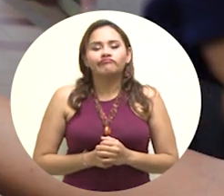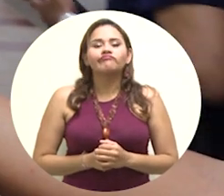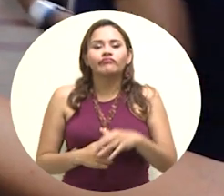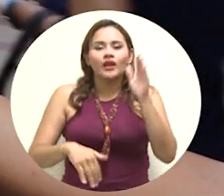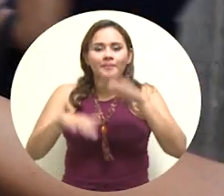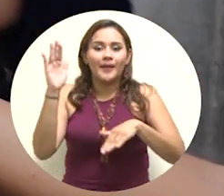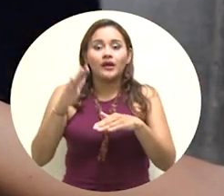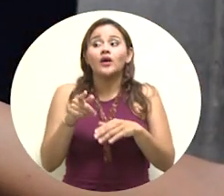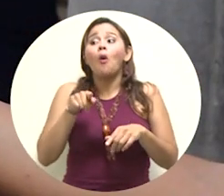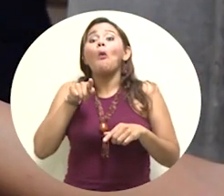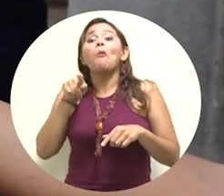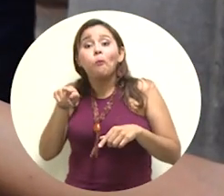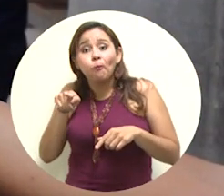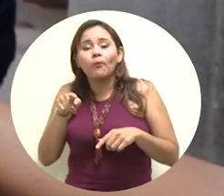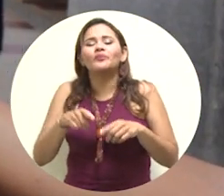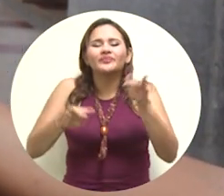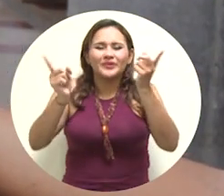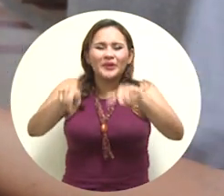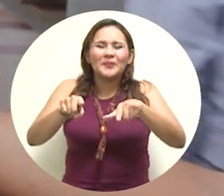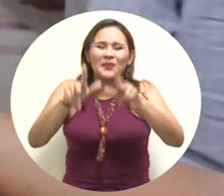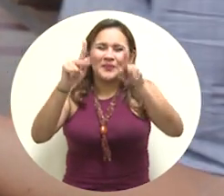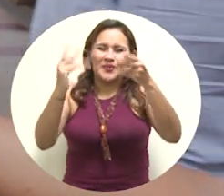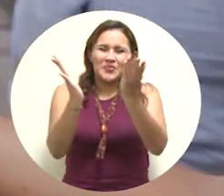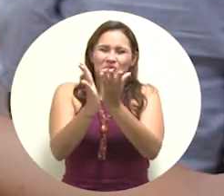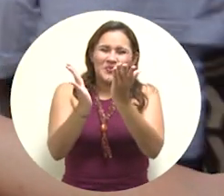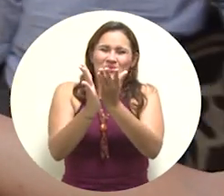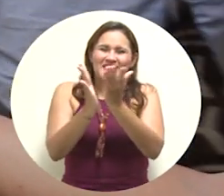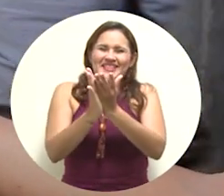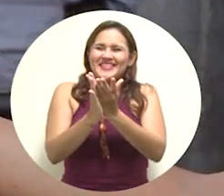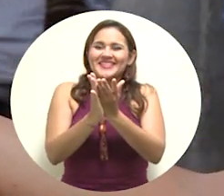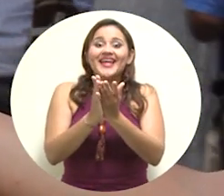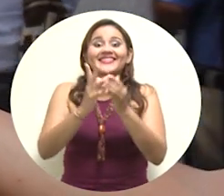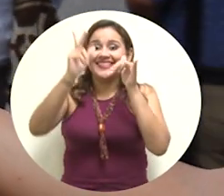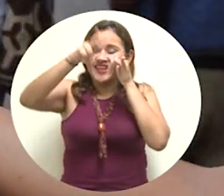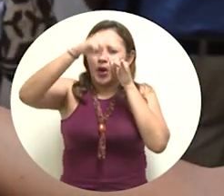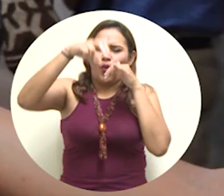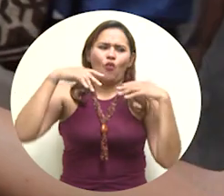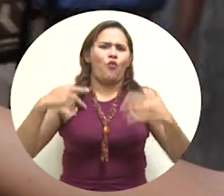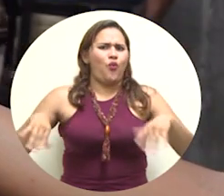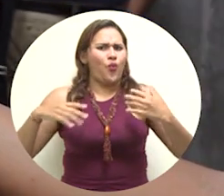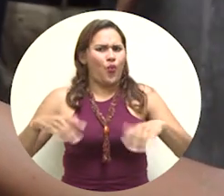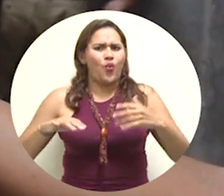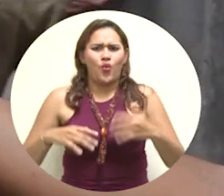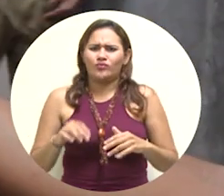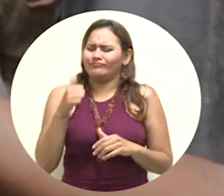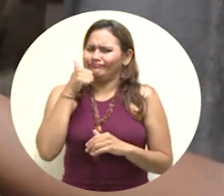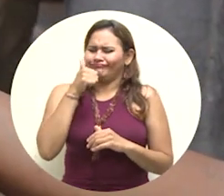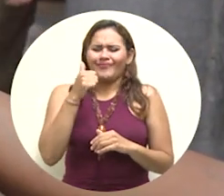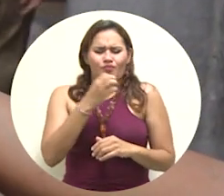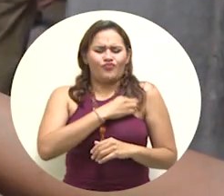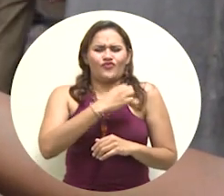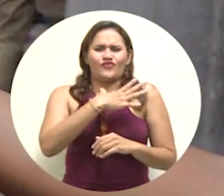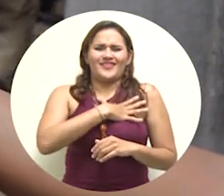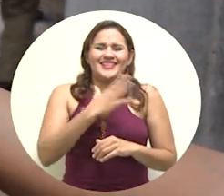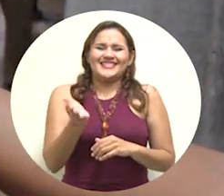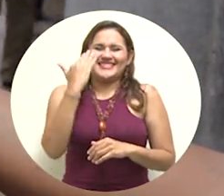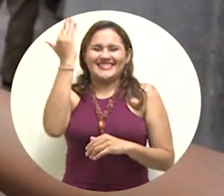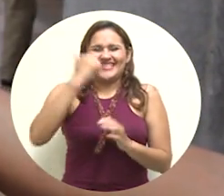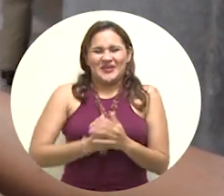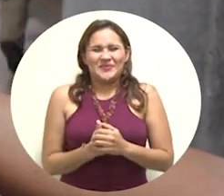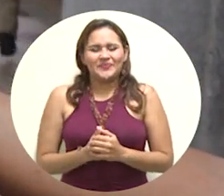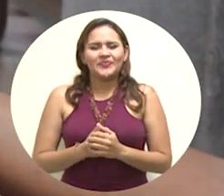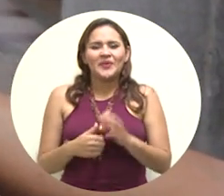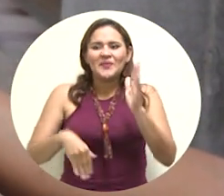de estudiantes de ingeniería agronómica, a mí me pareció eso una muy buena oportunidad, un